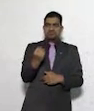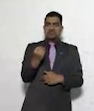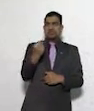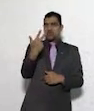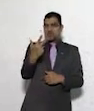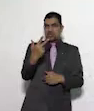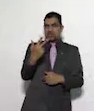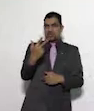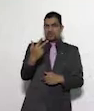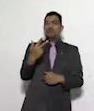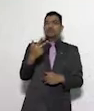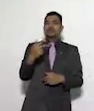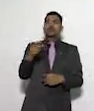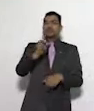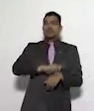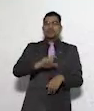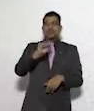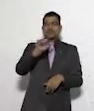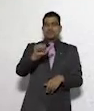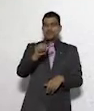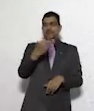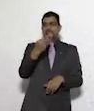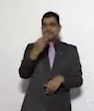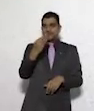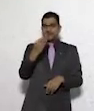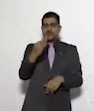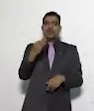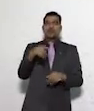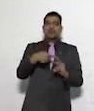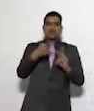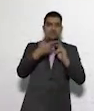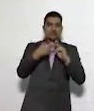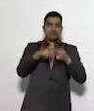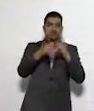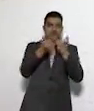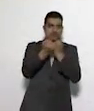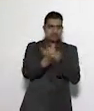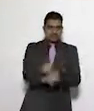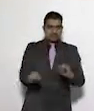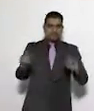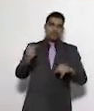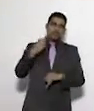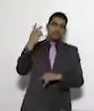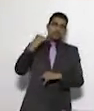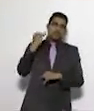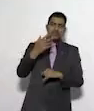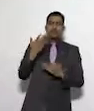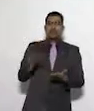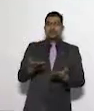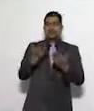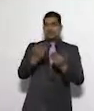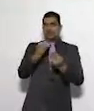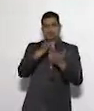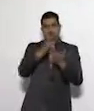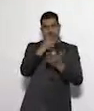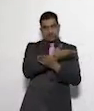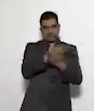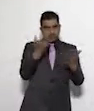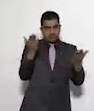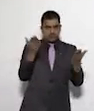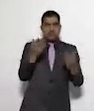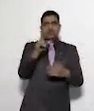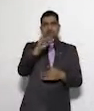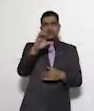9:08 del 26 de febrero, demos por inaugurada la conferencia, no sin antes agradecerle